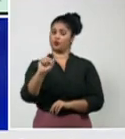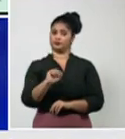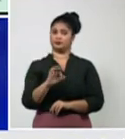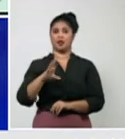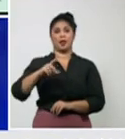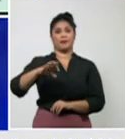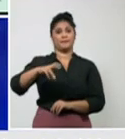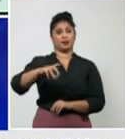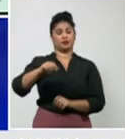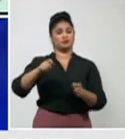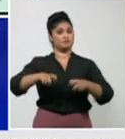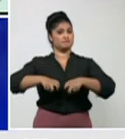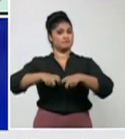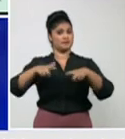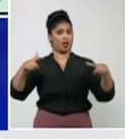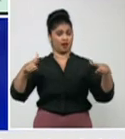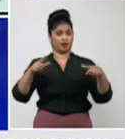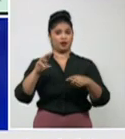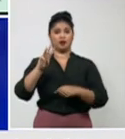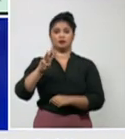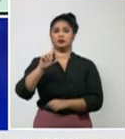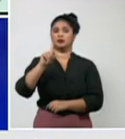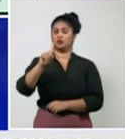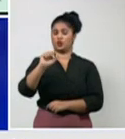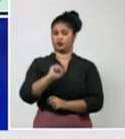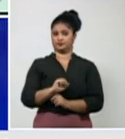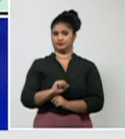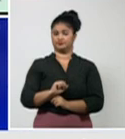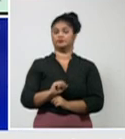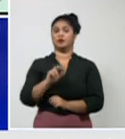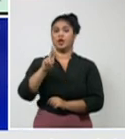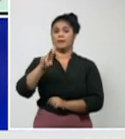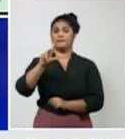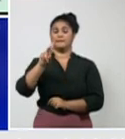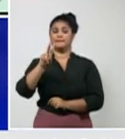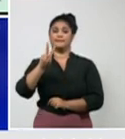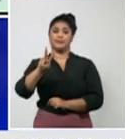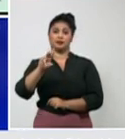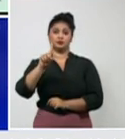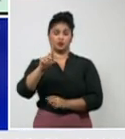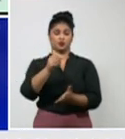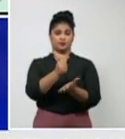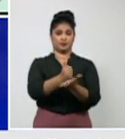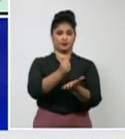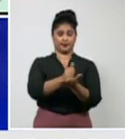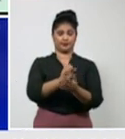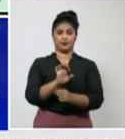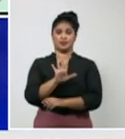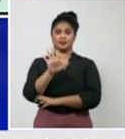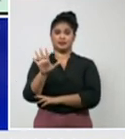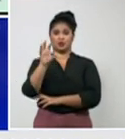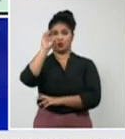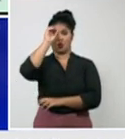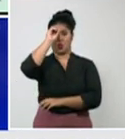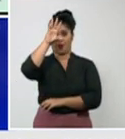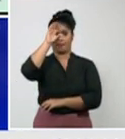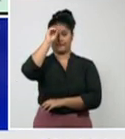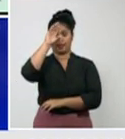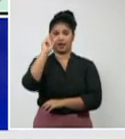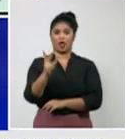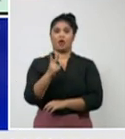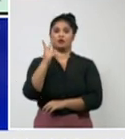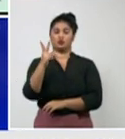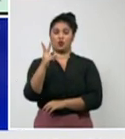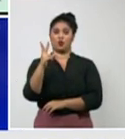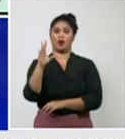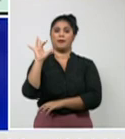elevado, 31. 21 del municipio cabecera, 5 de Minas de Matahambre, 2 de Los Palacios